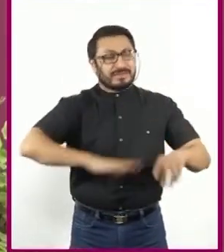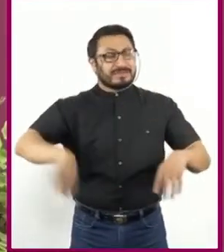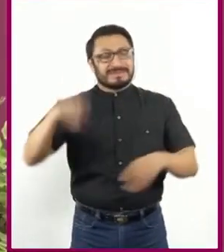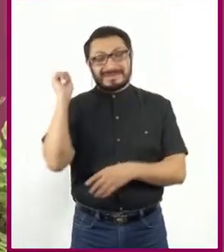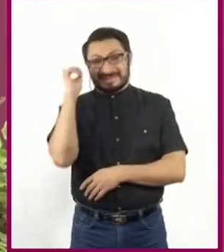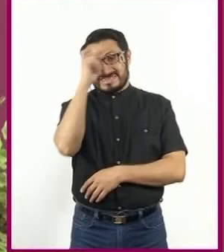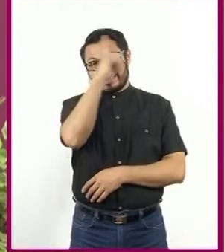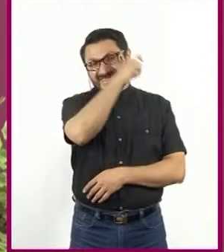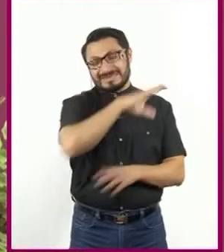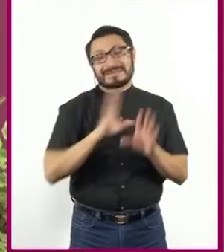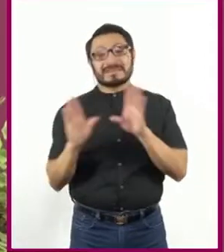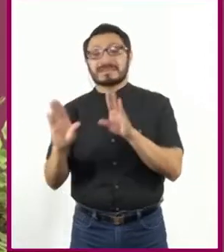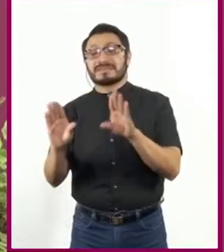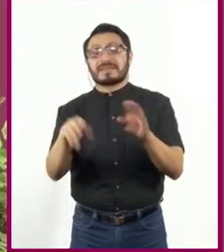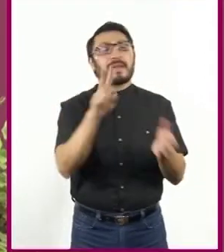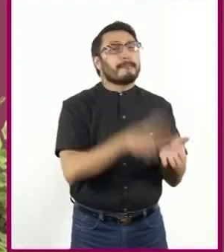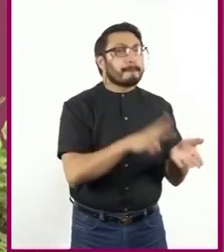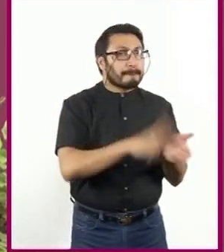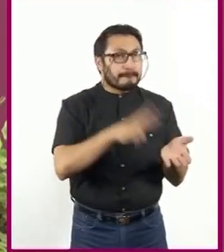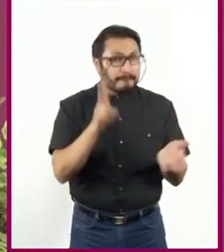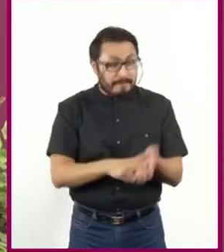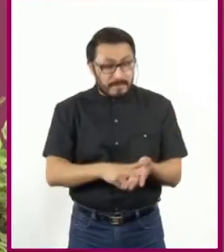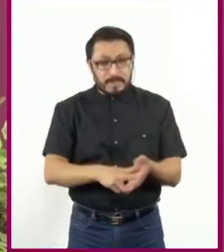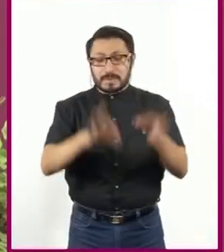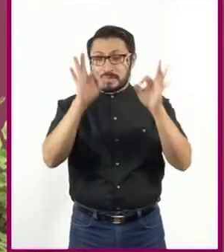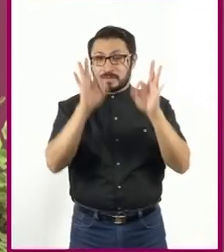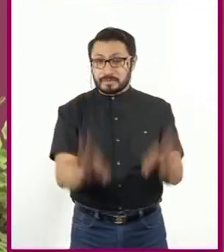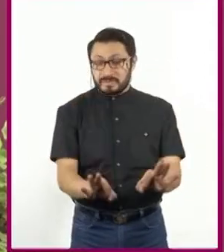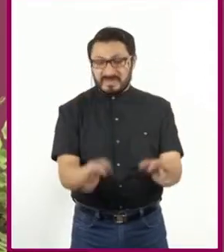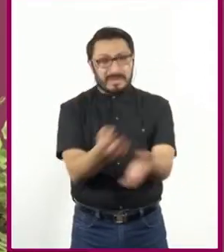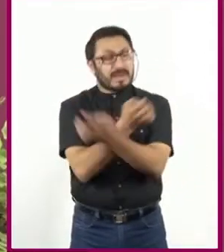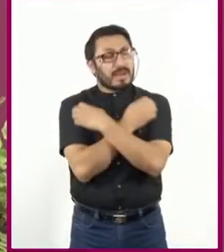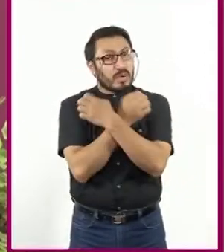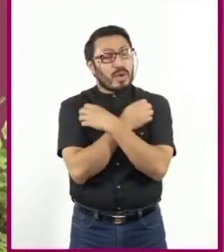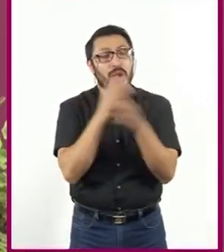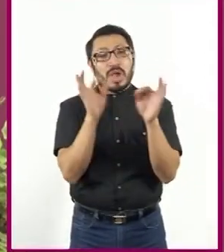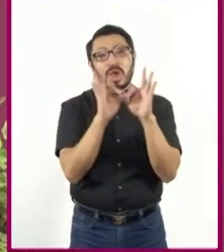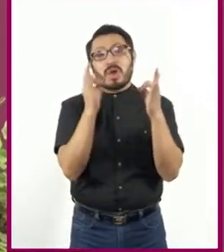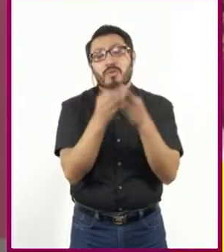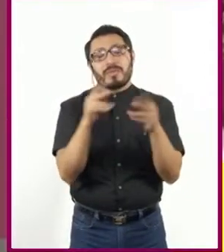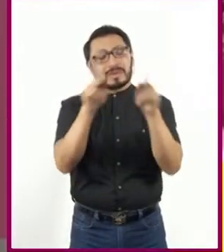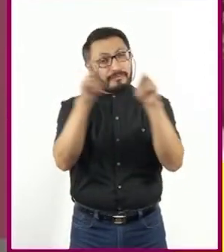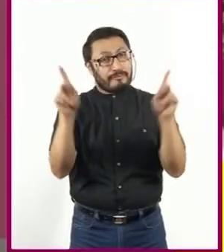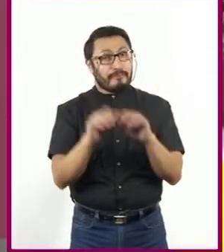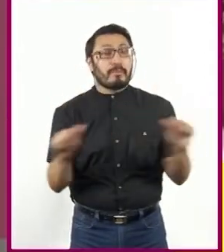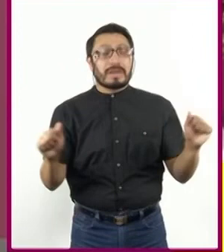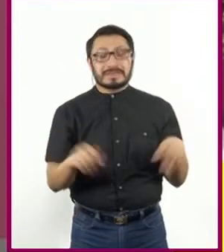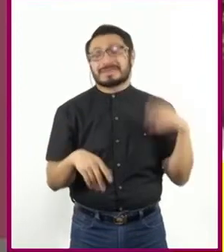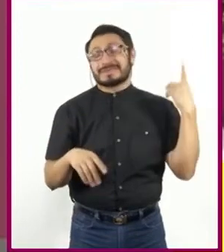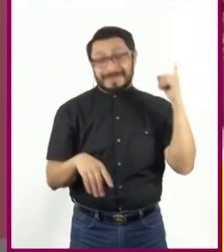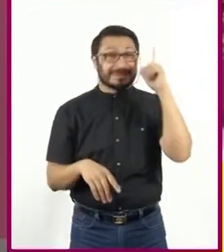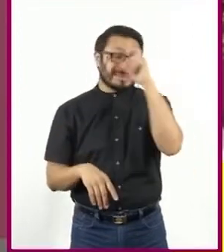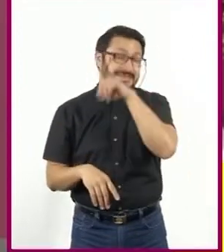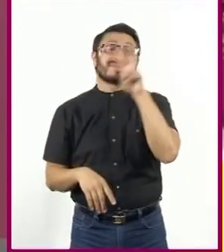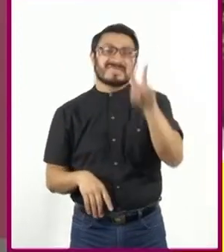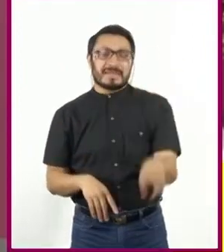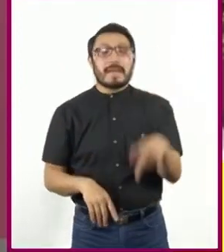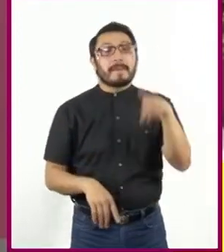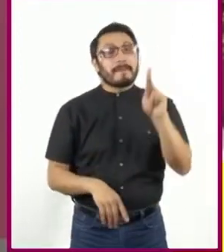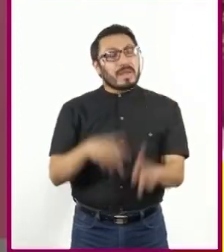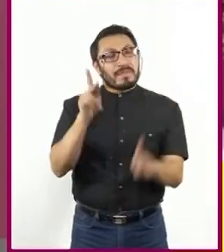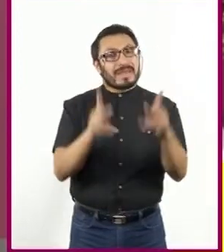complejo enseñarles valores, principios y modelos de acción armónicos. Pero hablar de